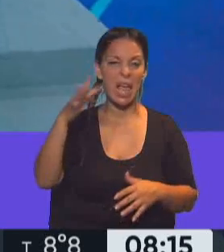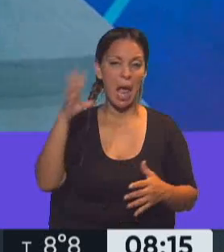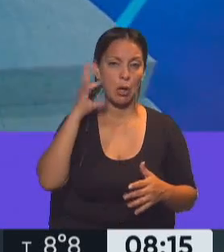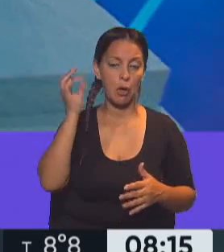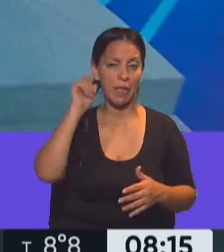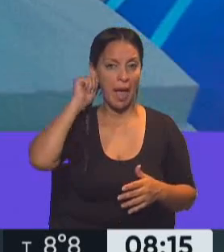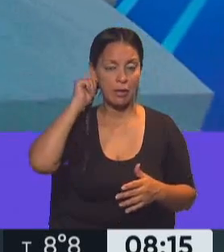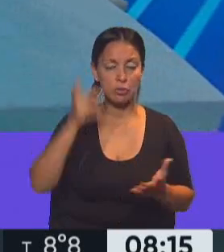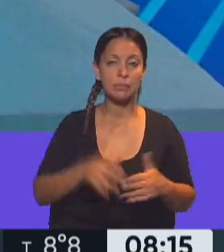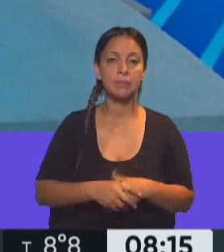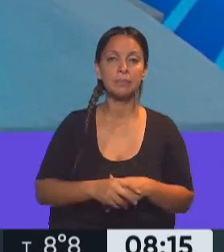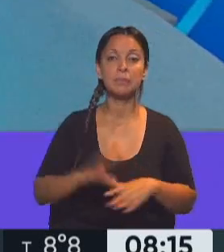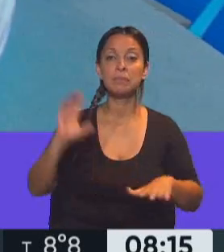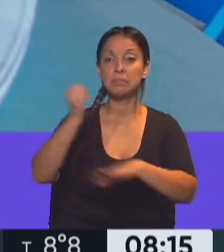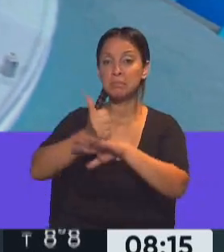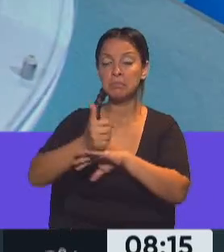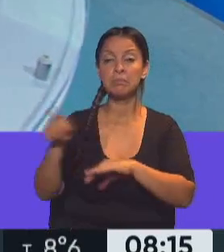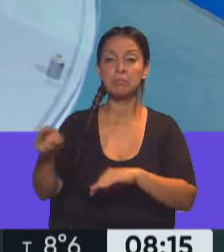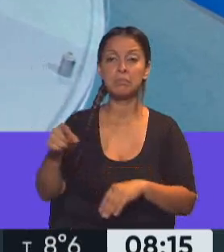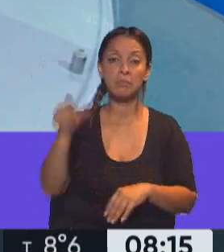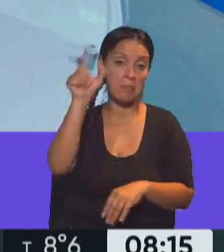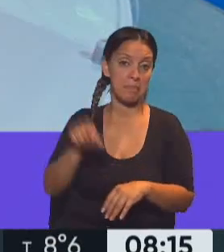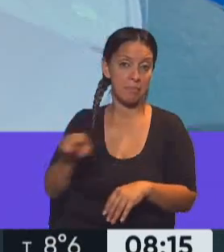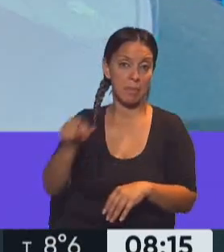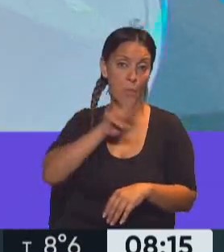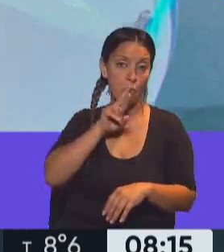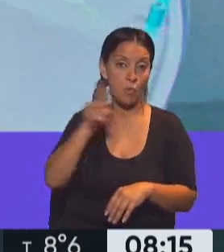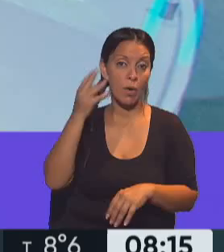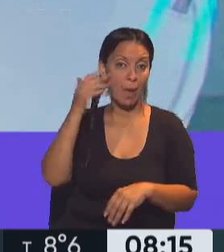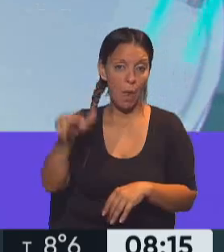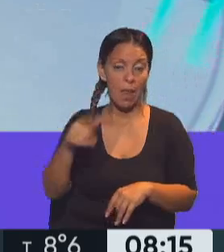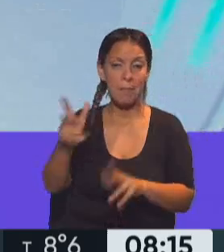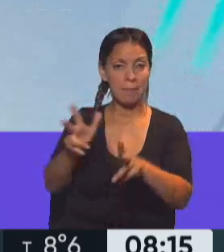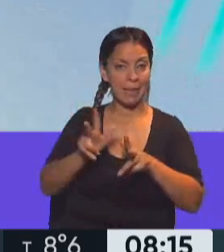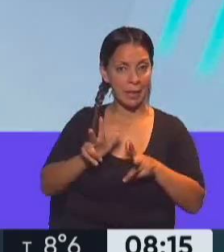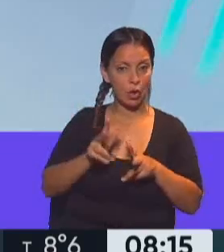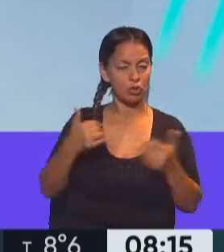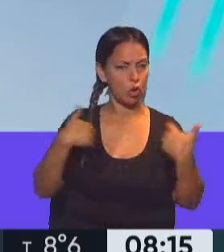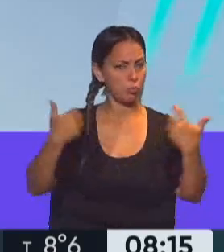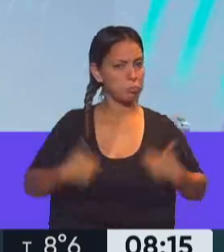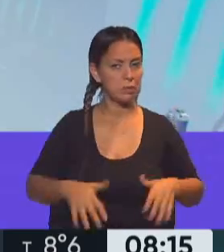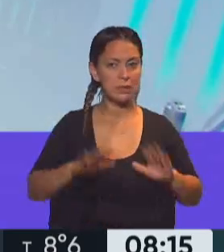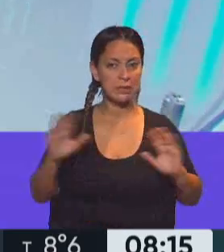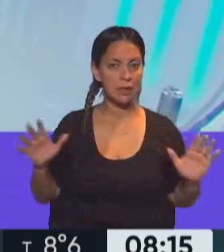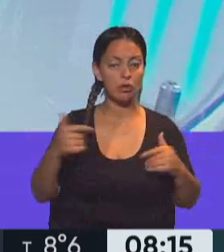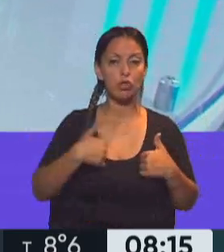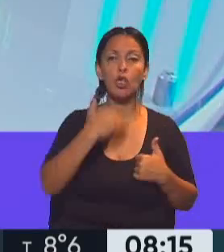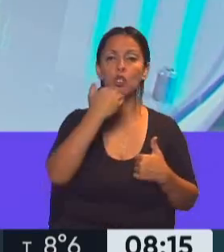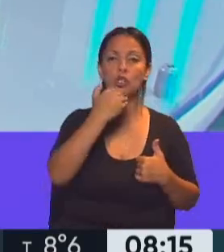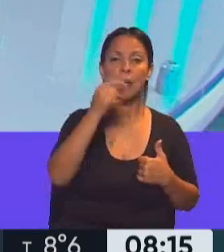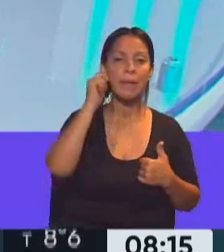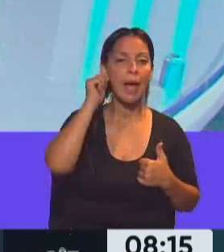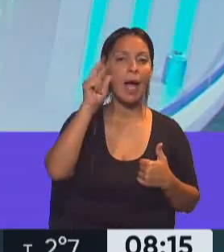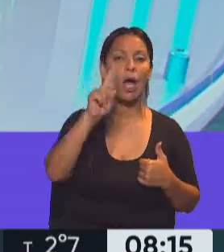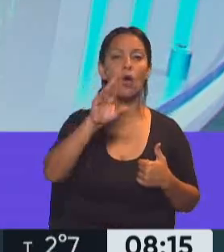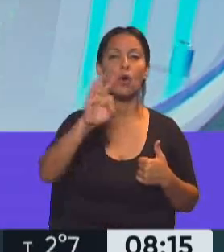una jornada que me tocó brindar. Sí. Y la abuela me dice, mira Hernán, yo te voy a ser totalmente sincero, yo no sabía qué era el grooming, vine a acompañar